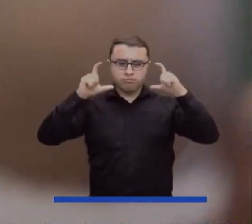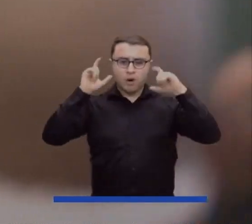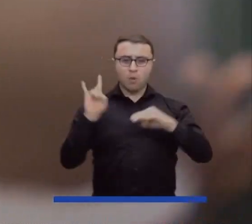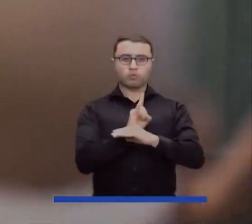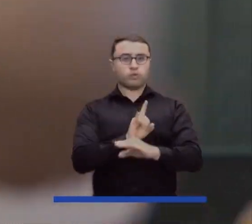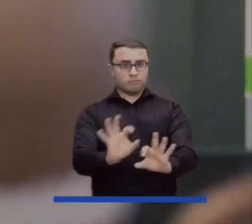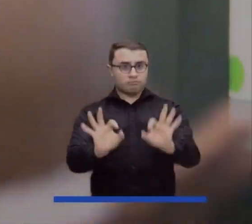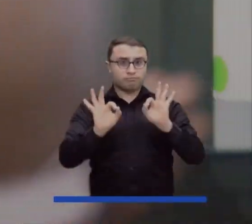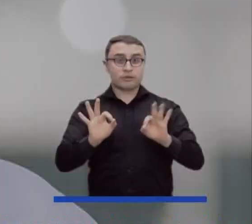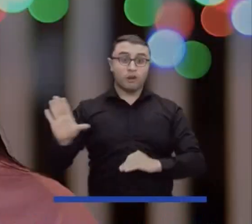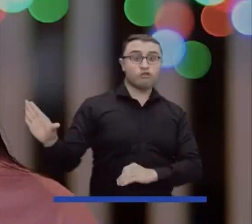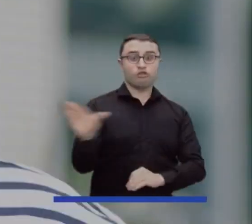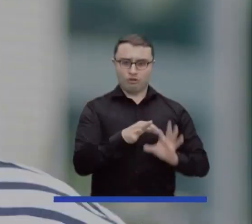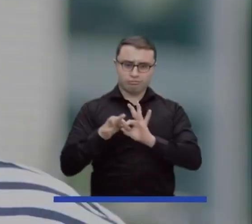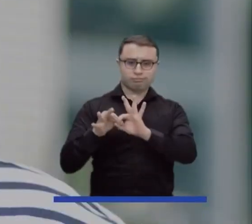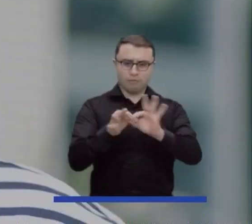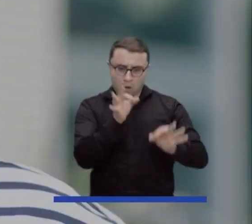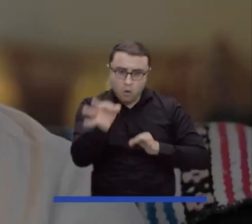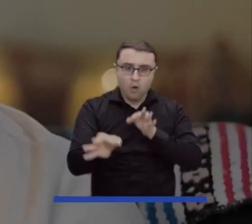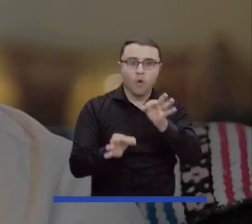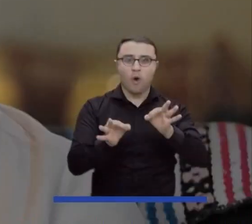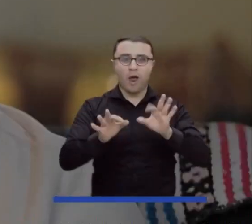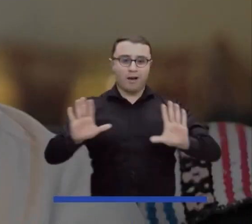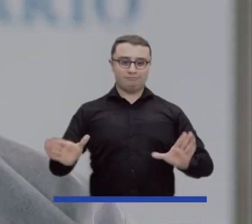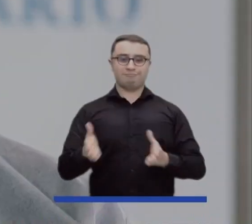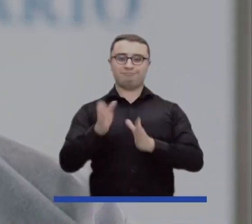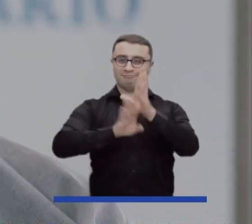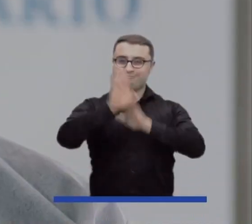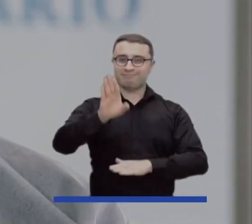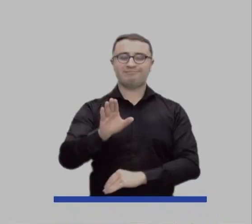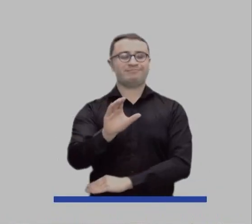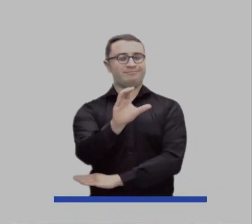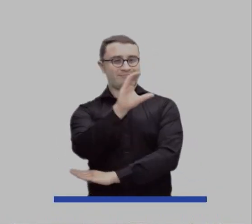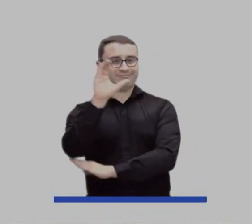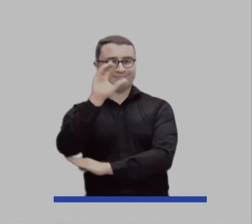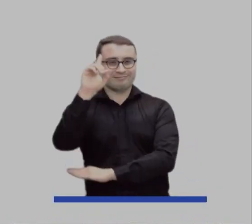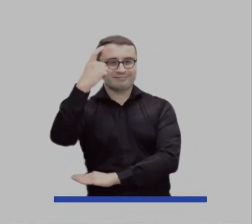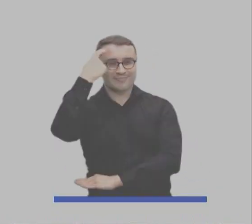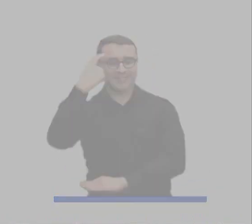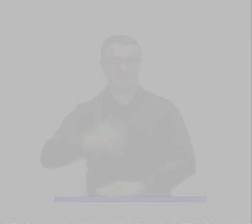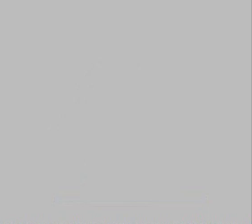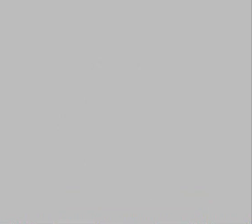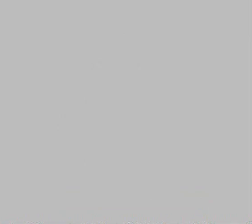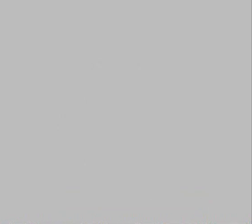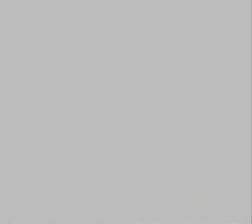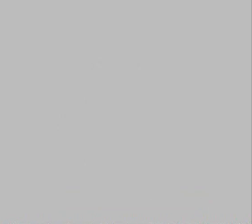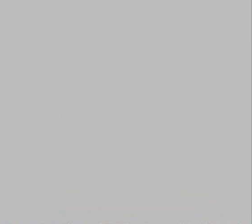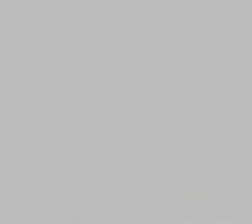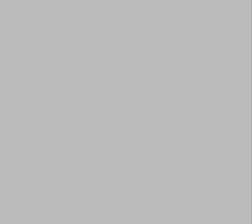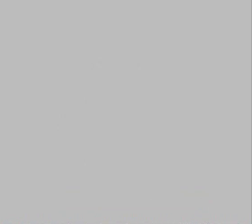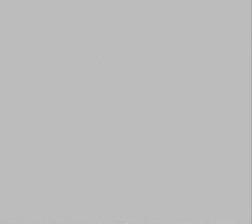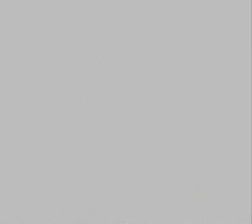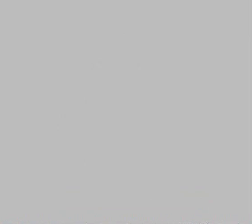y usa bien el tapabocas. Si nos cuidamos, avanzamos. Ministerio de Salud y Protección Social.